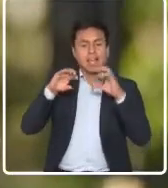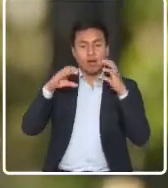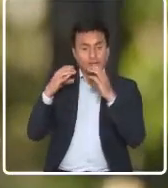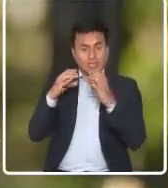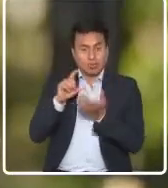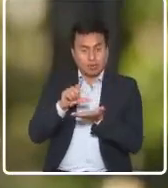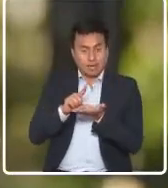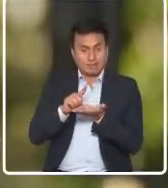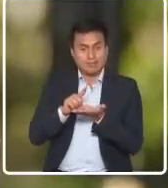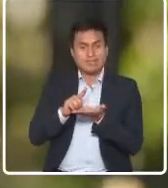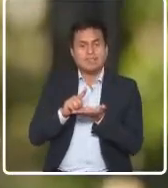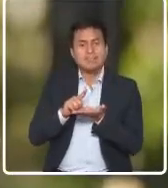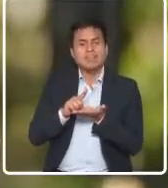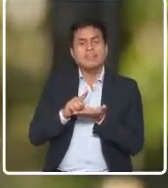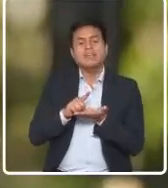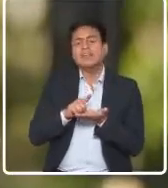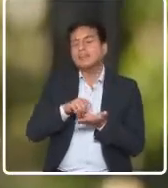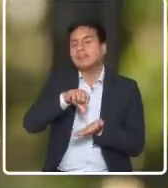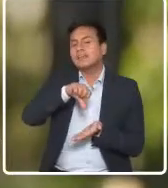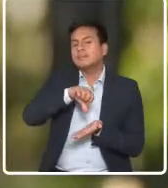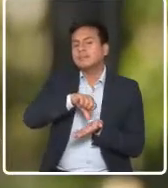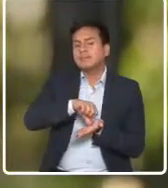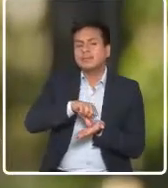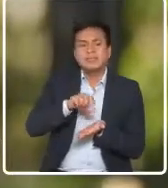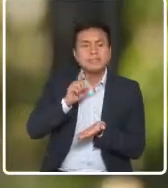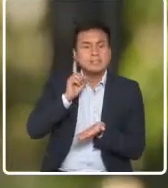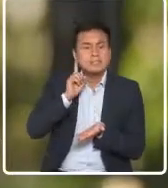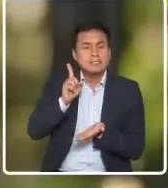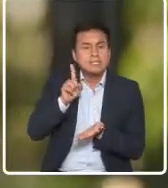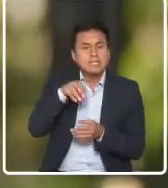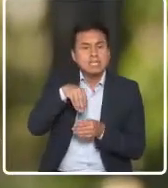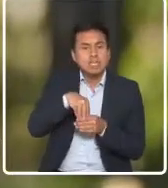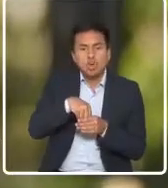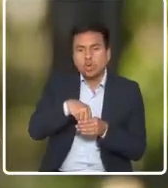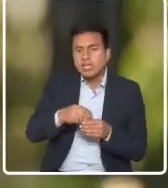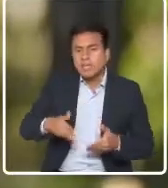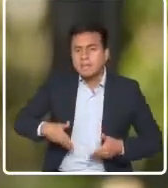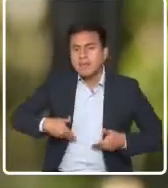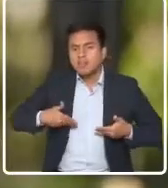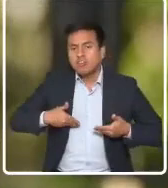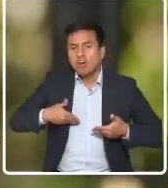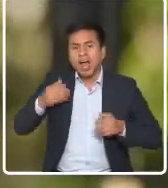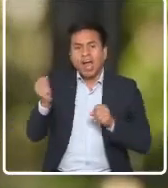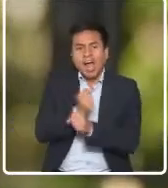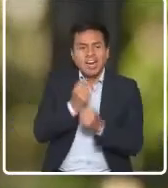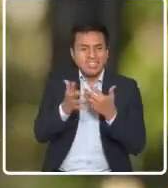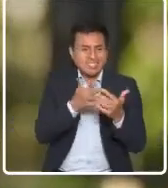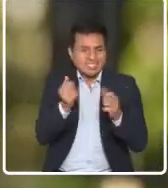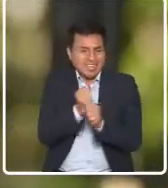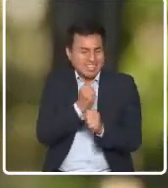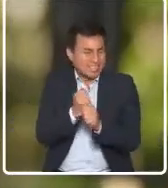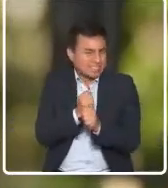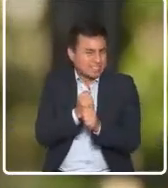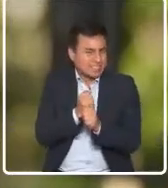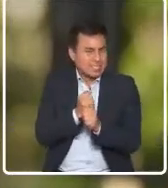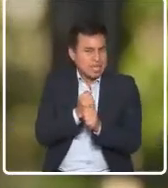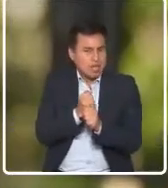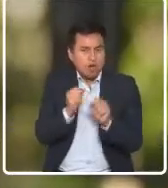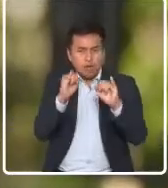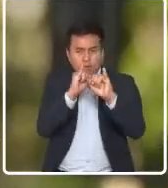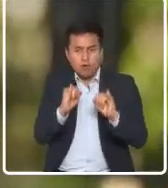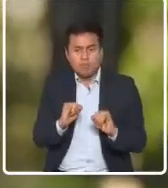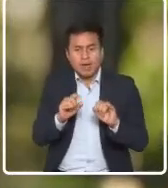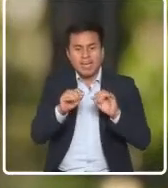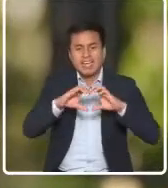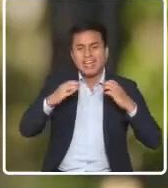Cauquenes es la capital del secano interior, cuna e inspiración de artesanas que con gracia y maestría dan forma a la